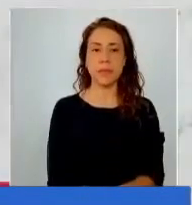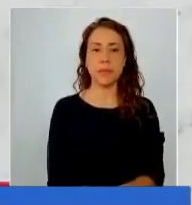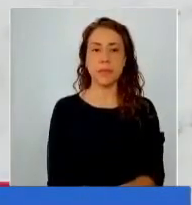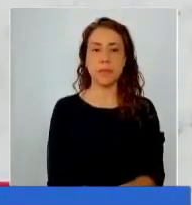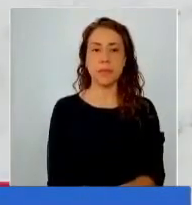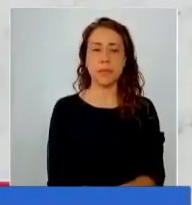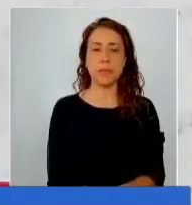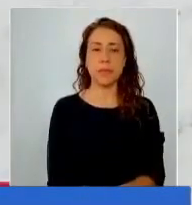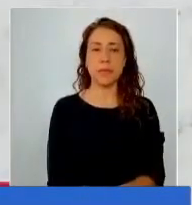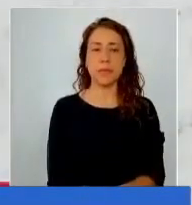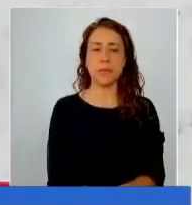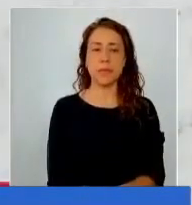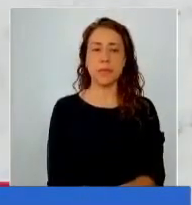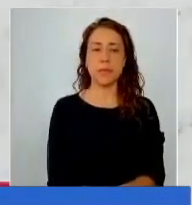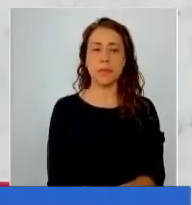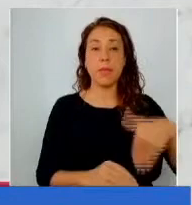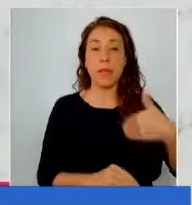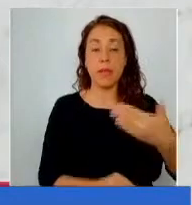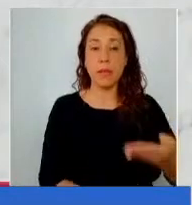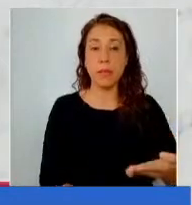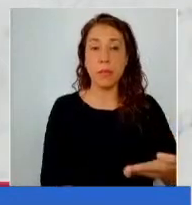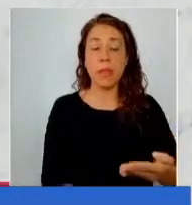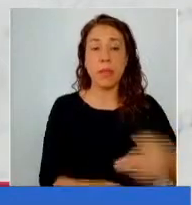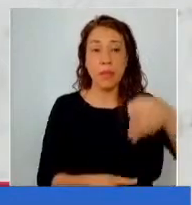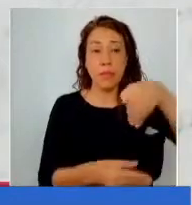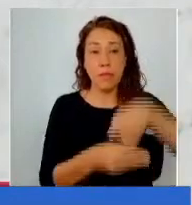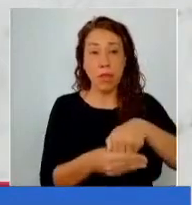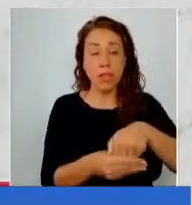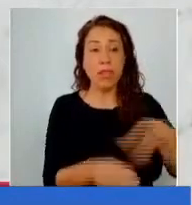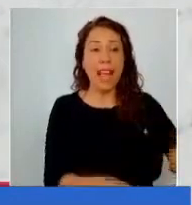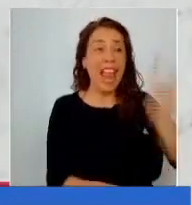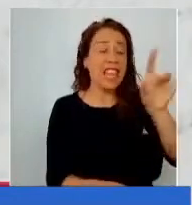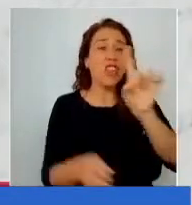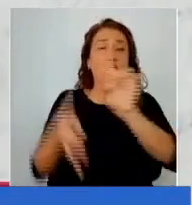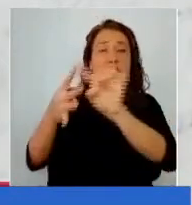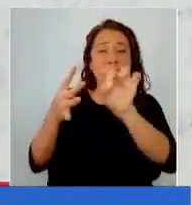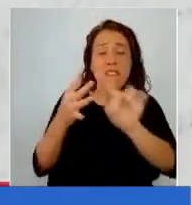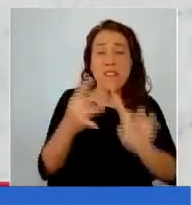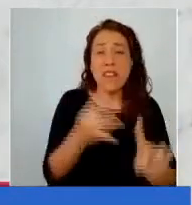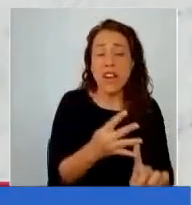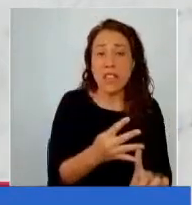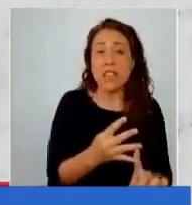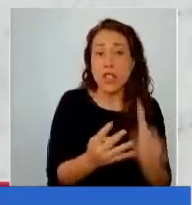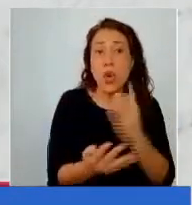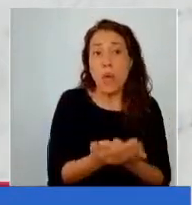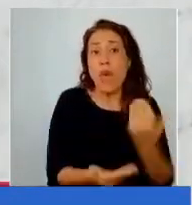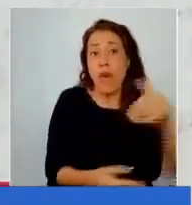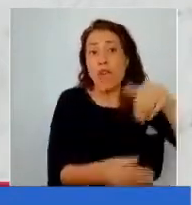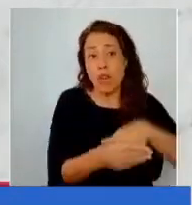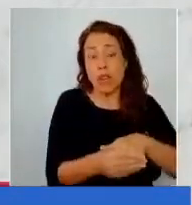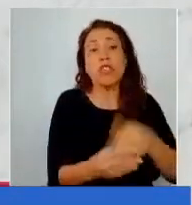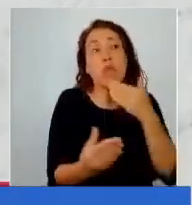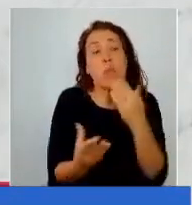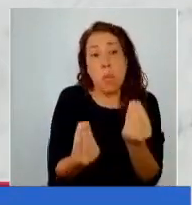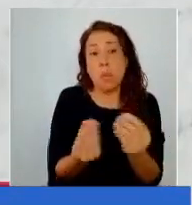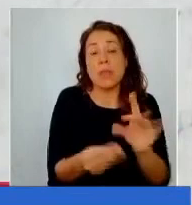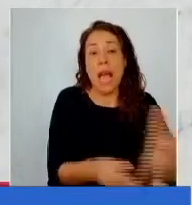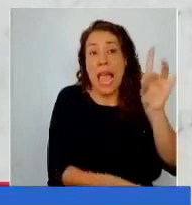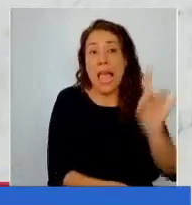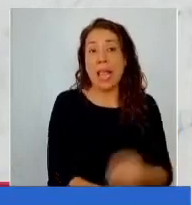luego de votaciones y elecciones varias hemos tenido votación y elecciones varias con la perspectiva que solo